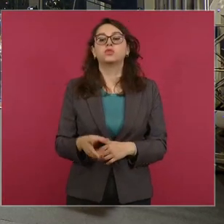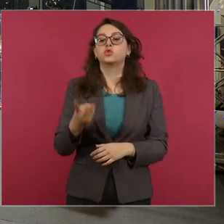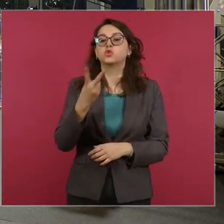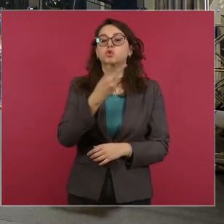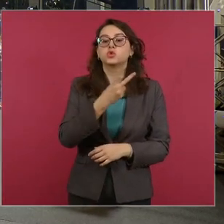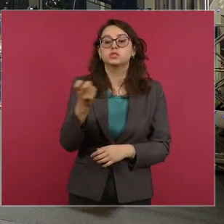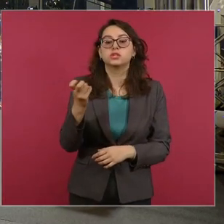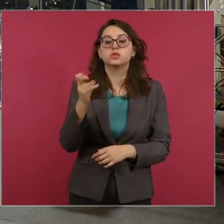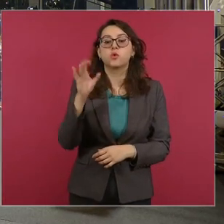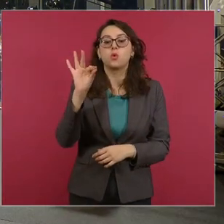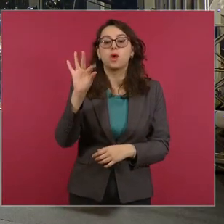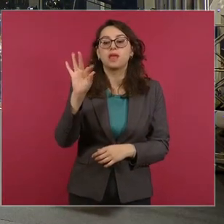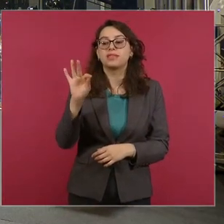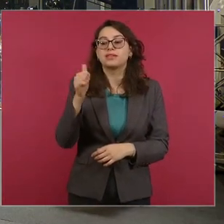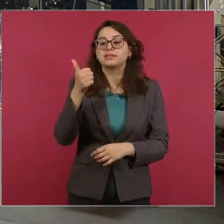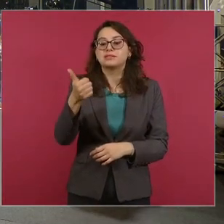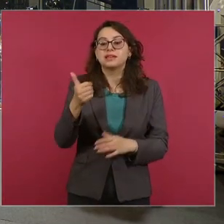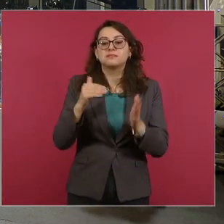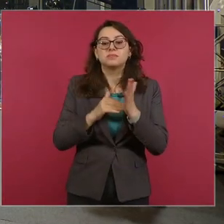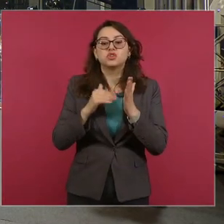246 millones de dólares.